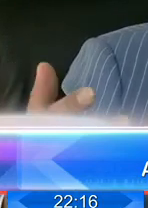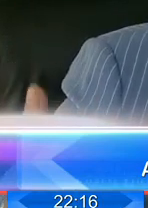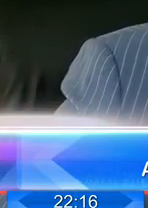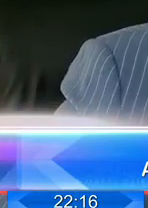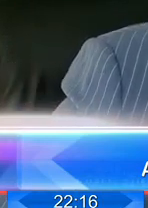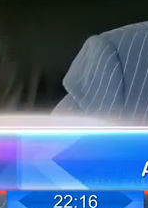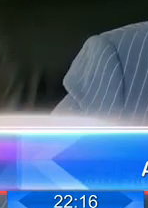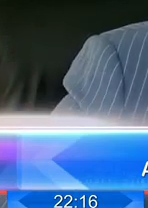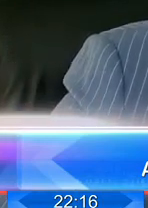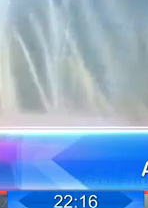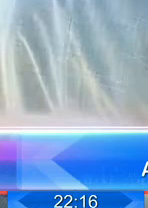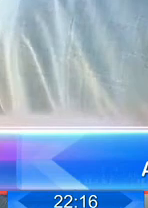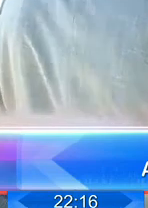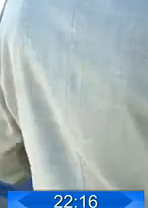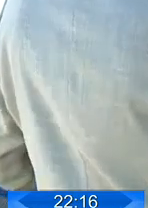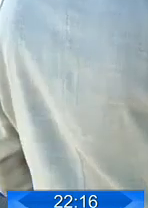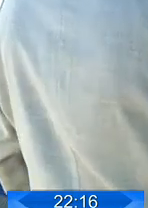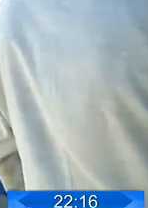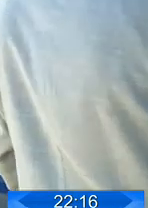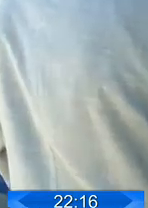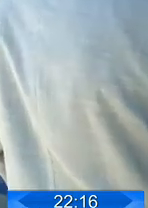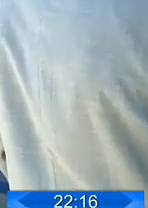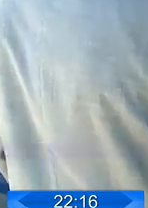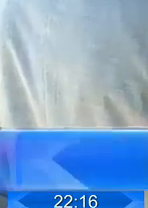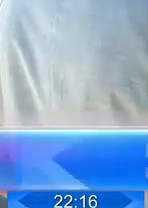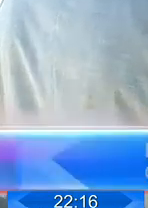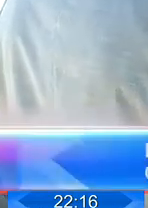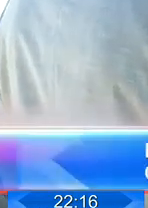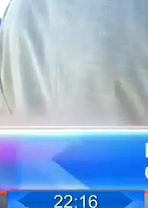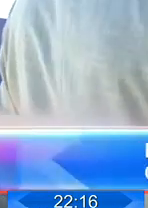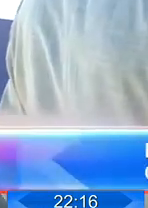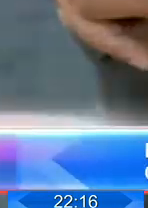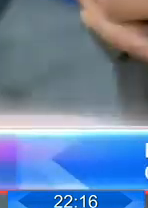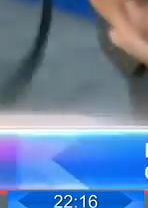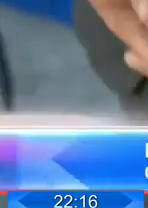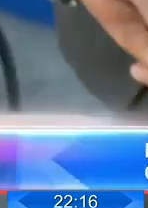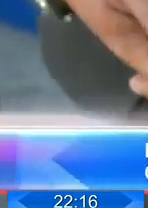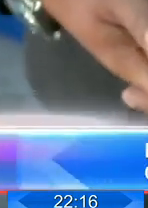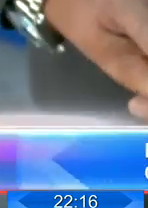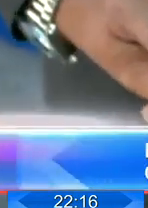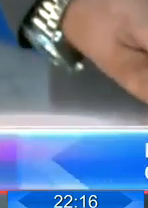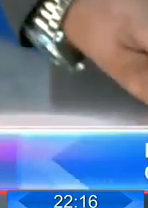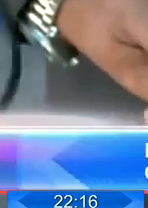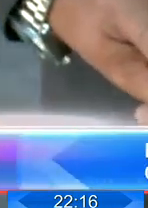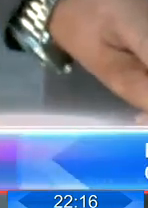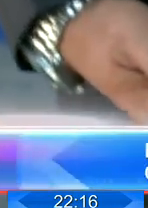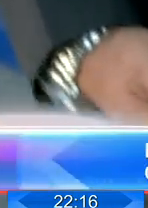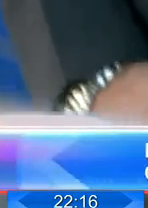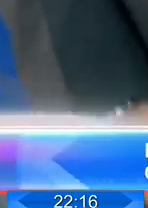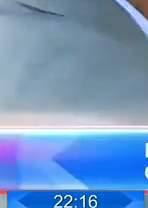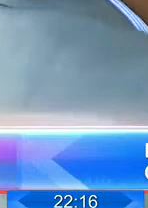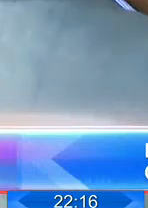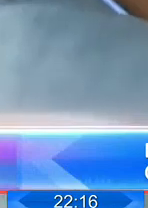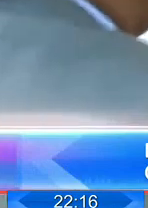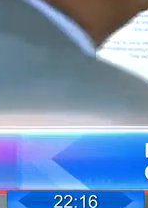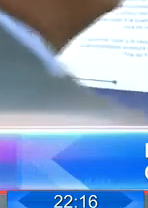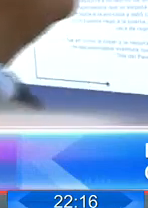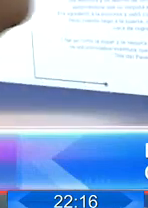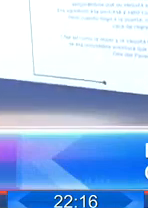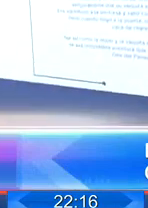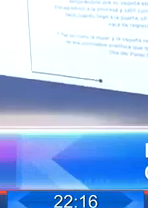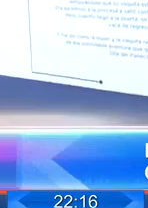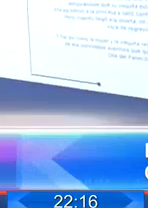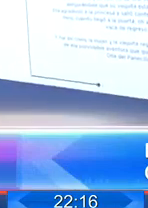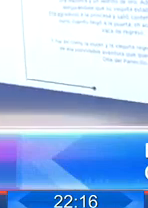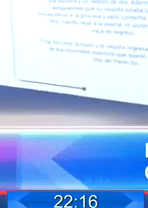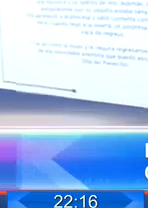garantistas toman sus resoluciones. Javier Andrade fue parte del equipo de evaluación en la selección del fiscal general del estado. Tampoco está de acuerdo